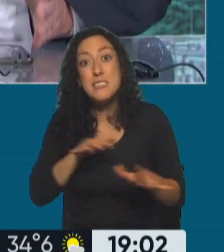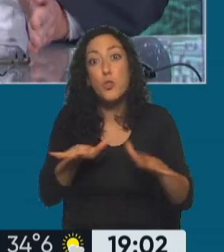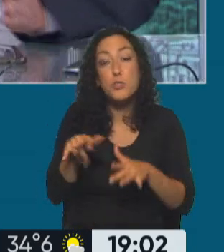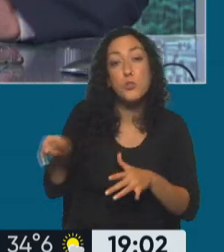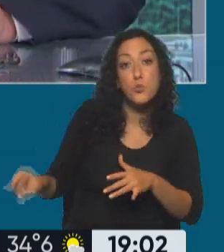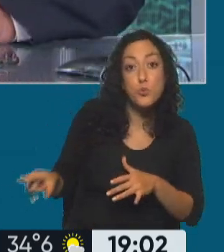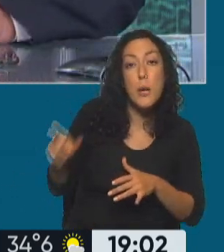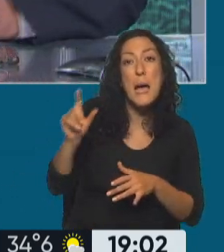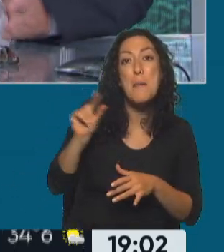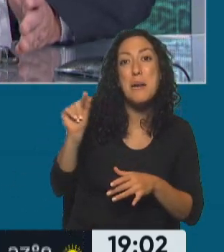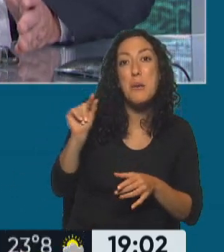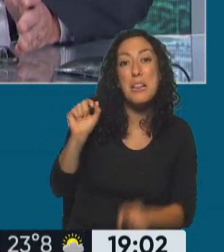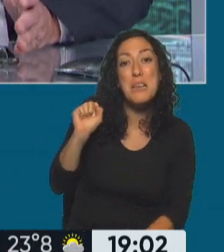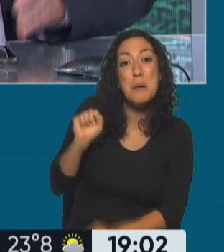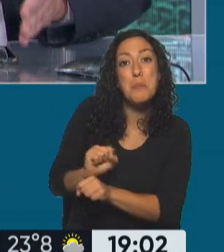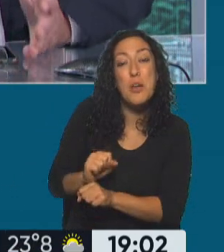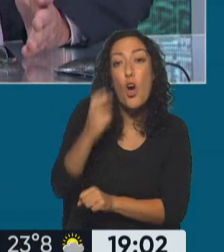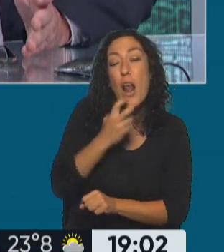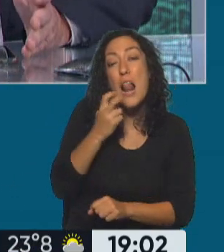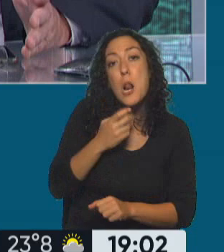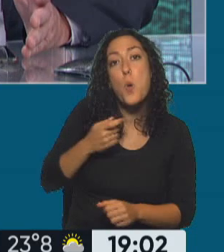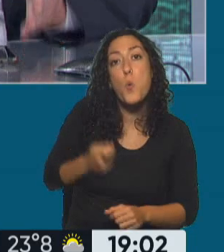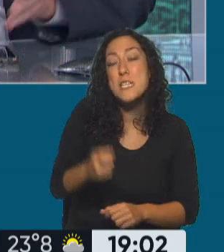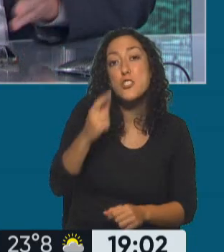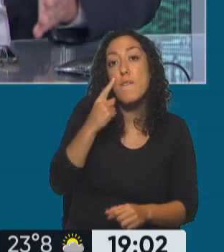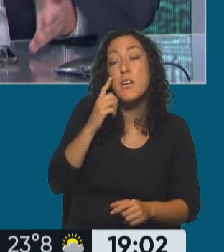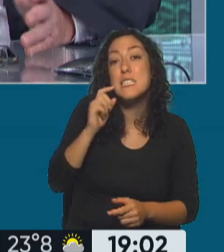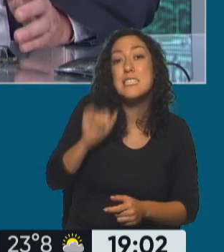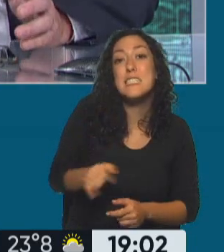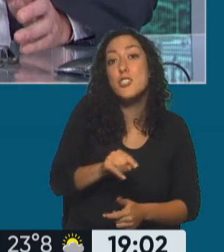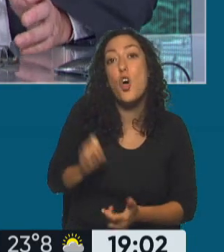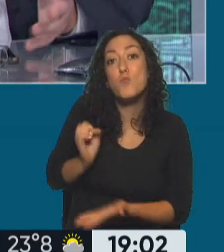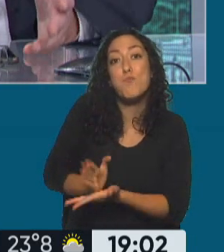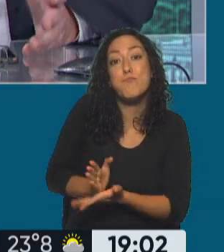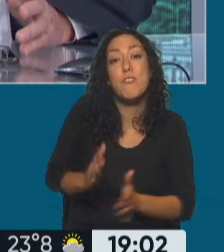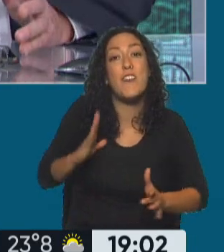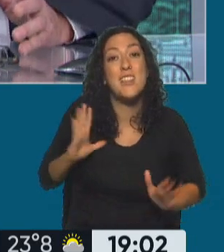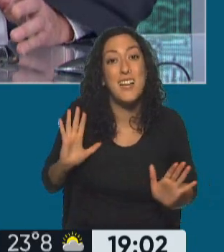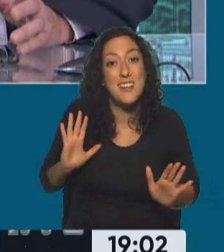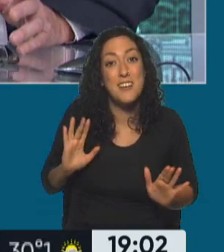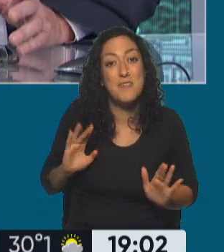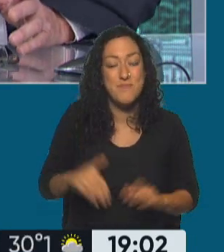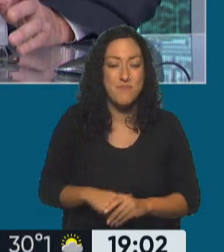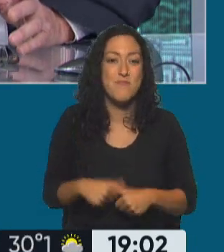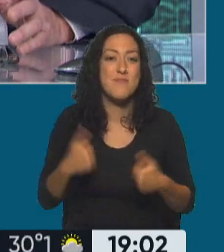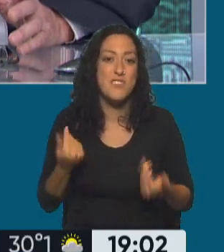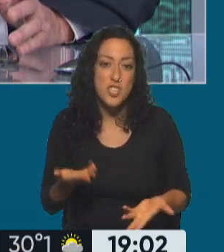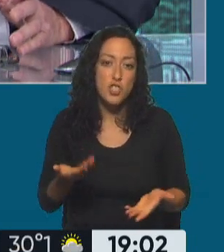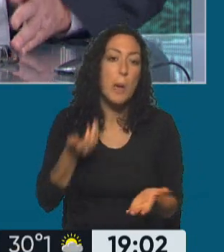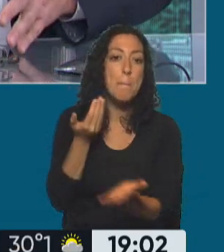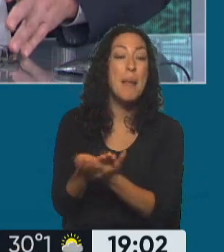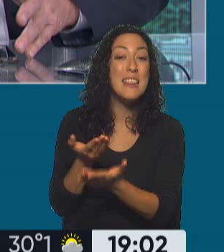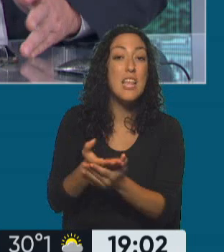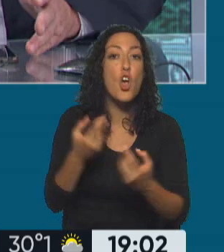a la espera de un juicio oral en el que puede ser condenado o no, depende de un montón de factores. Bueno, básicamente lo que se planteó hoy es